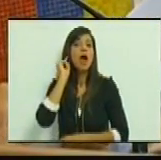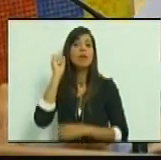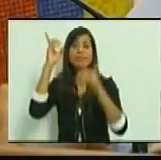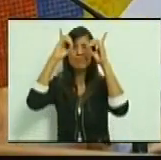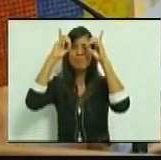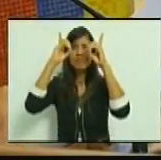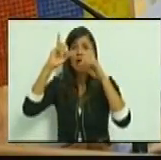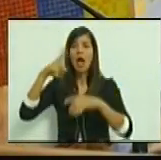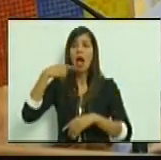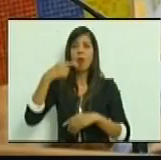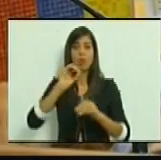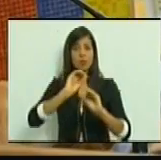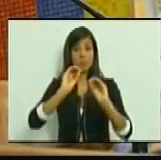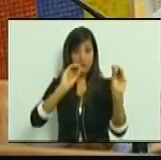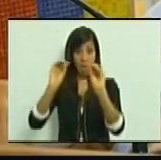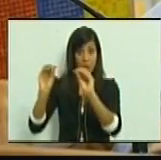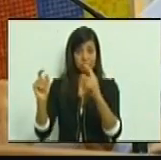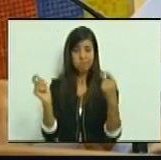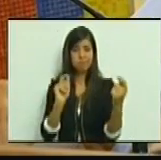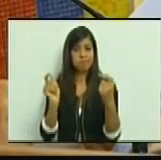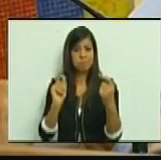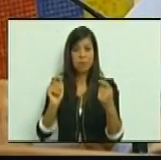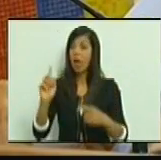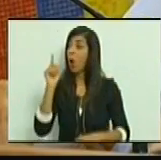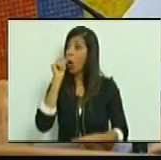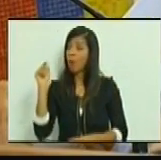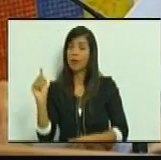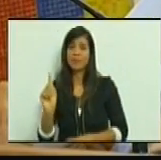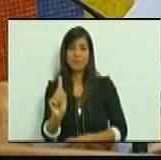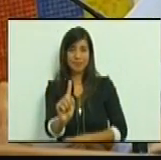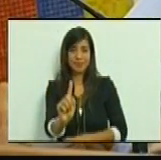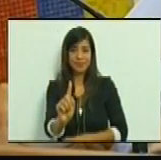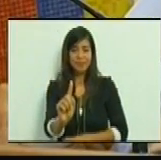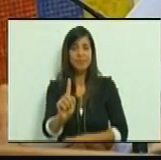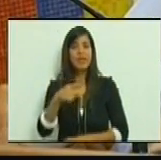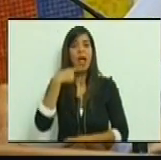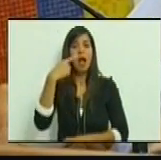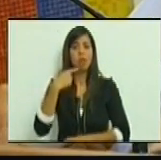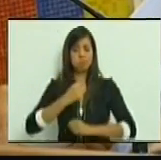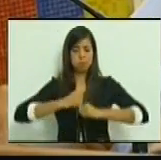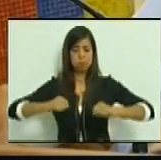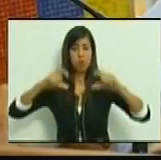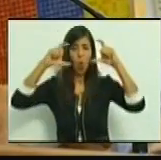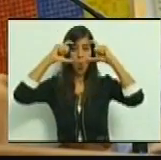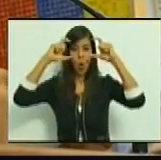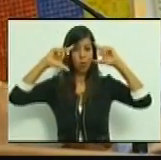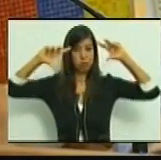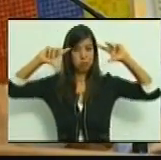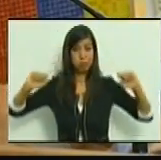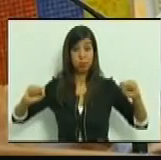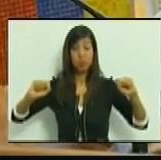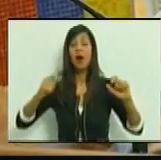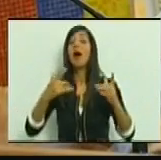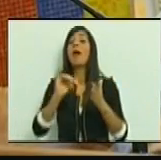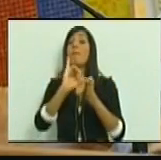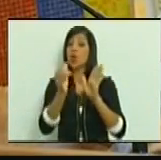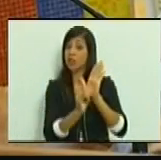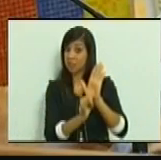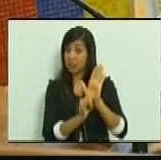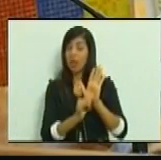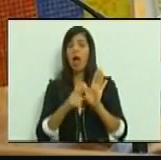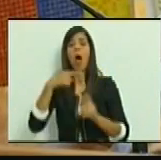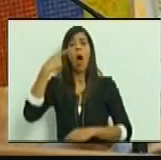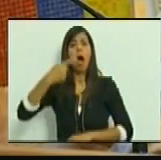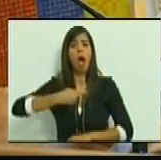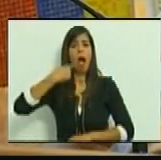abrió un debate concediéndole el derecho de palabra al constituyente, el doctor Germán Escarrá. Durante su intervención,